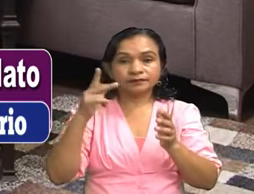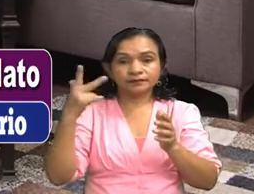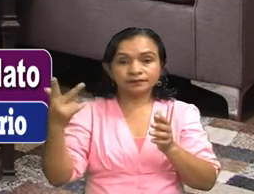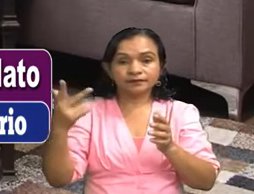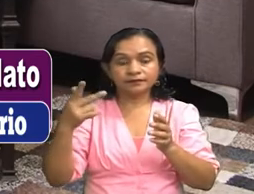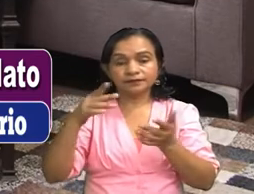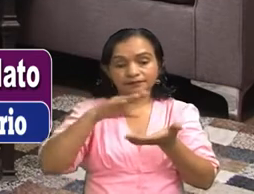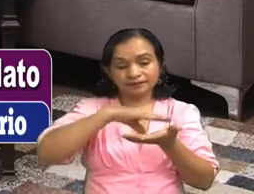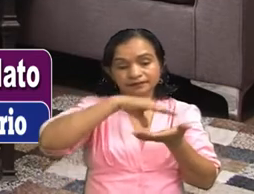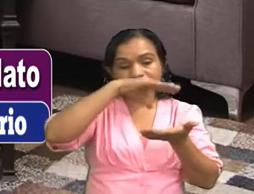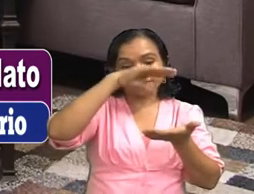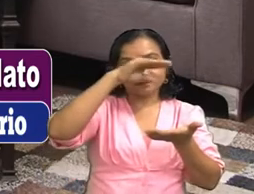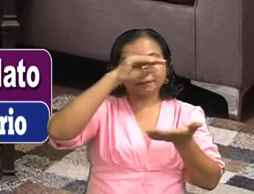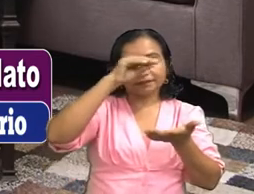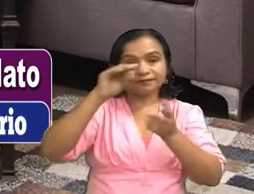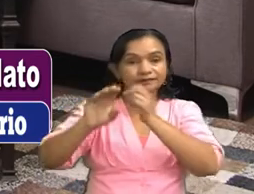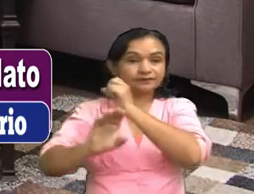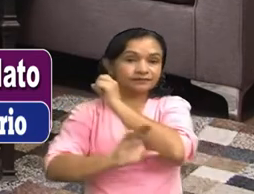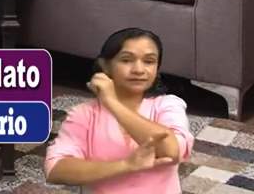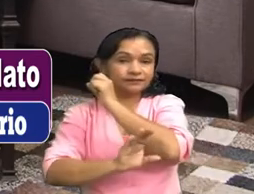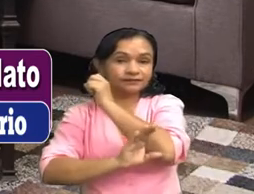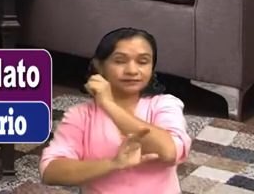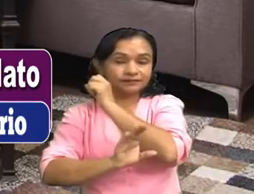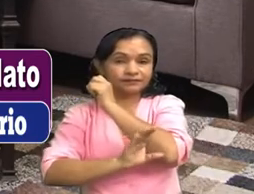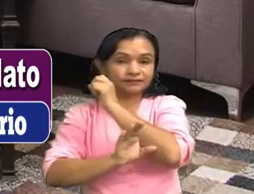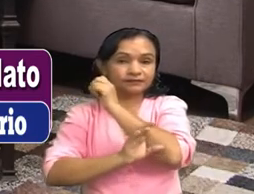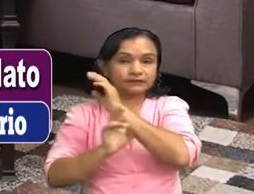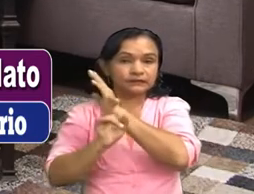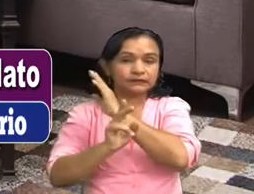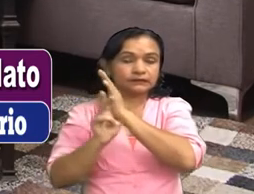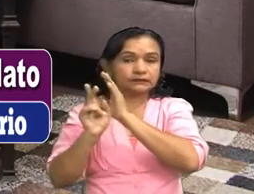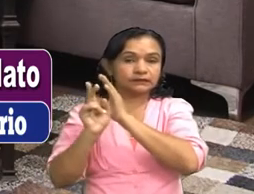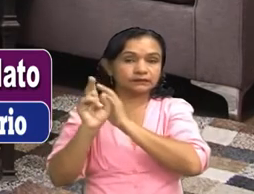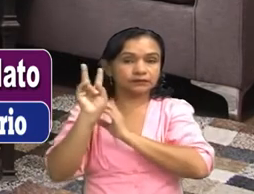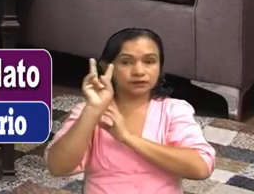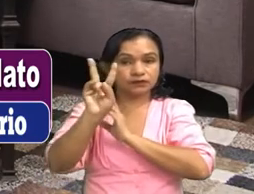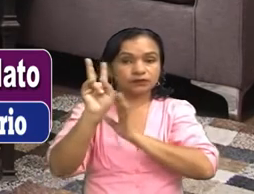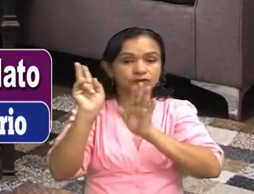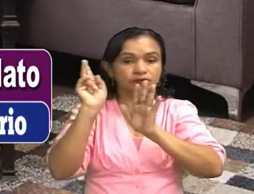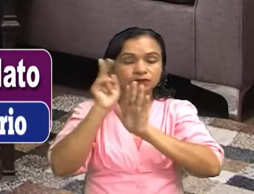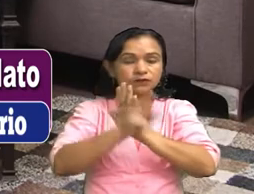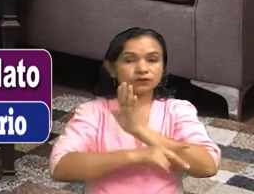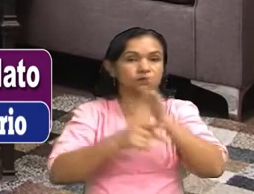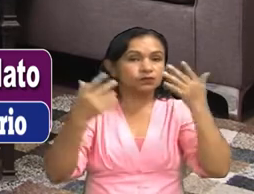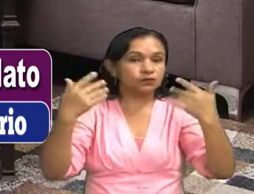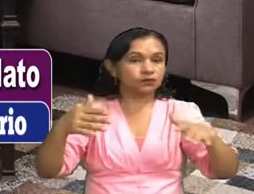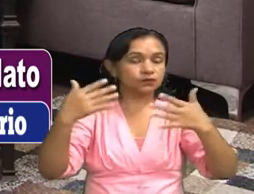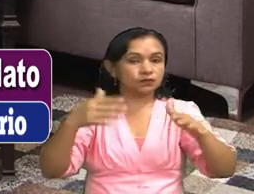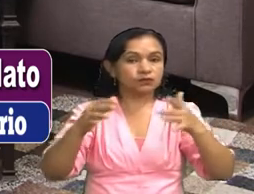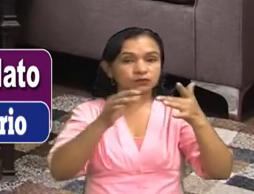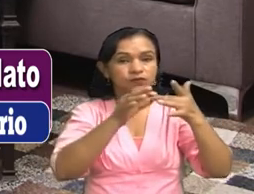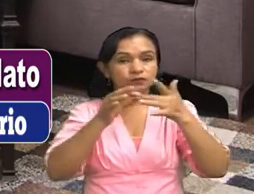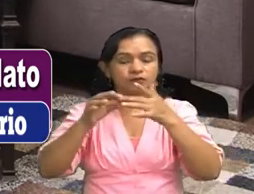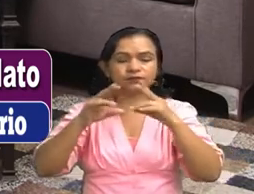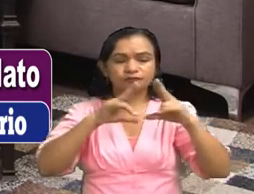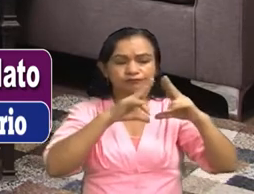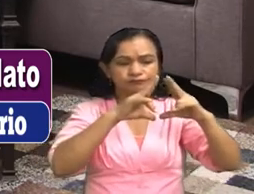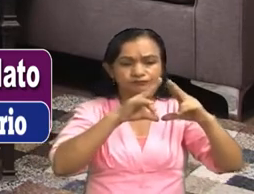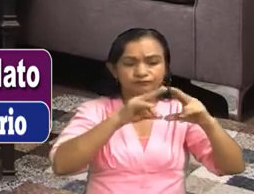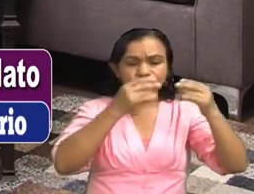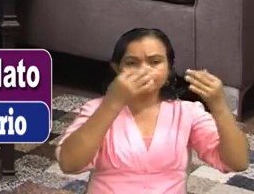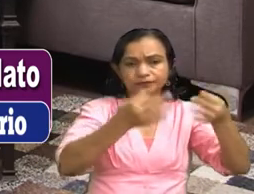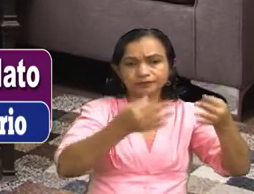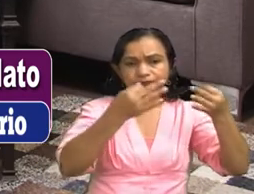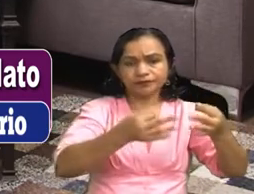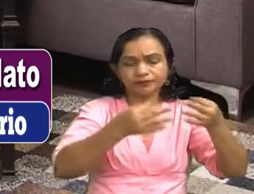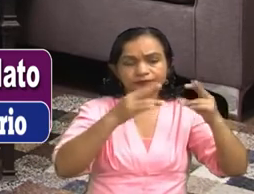con Francia y Canadá, dos potencias. Y nosotros vemos lo que logramos, pasar todos los